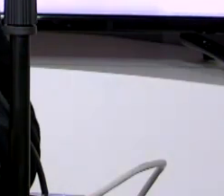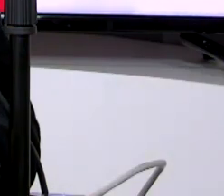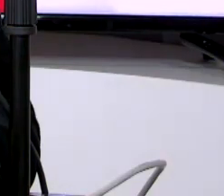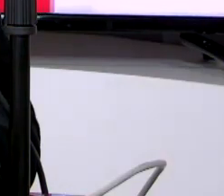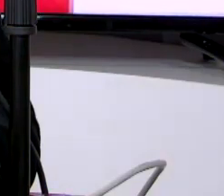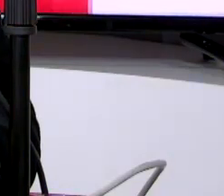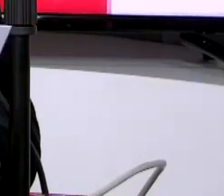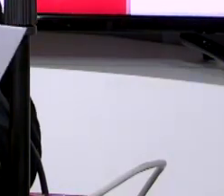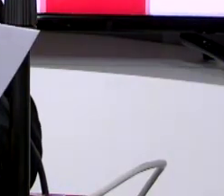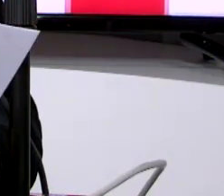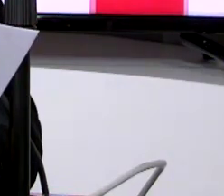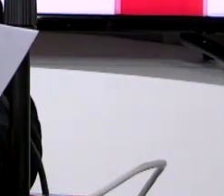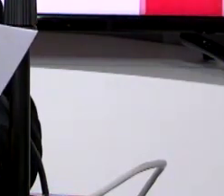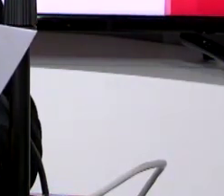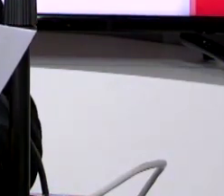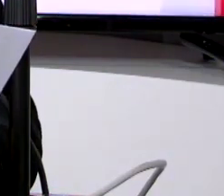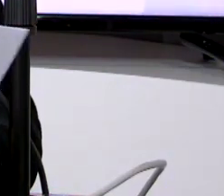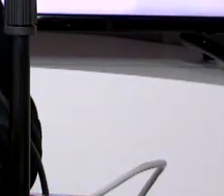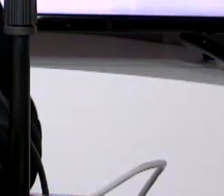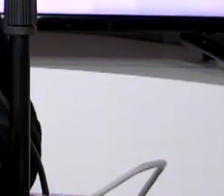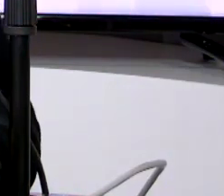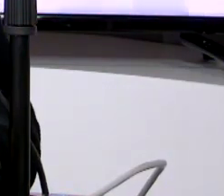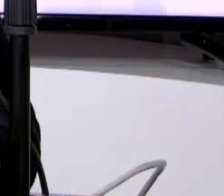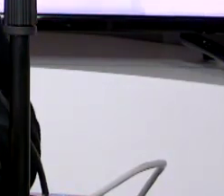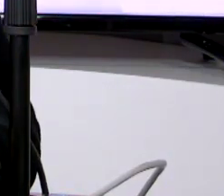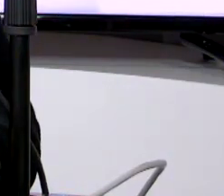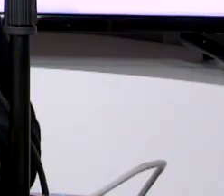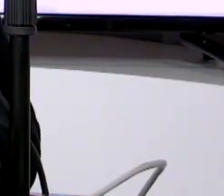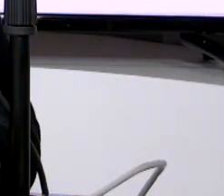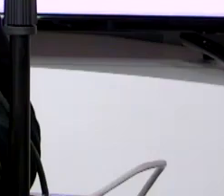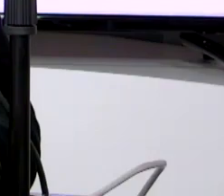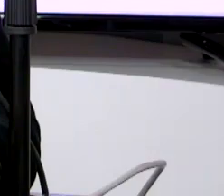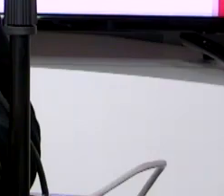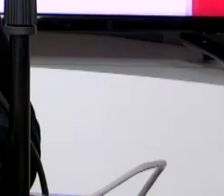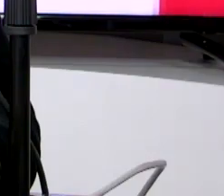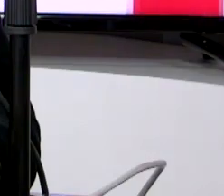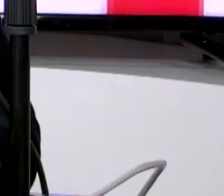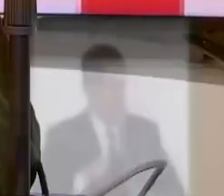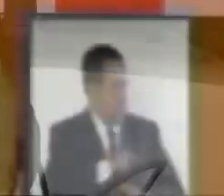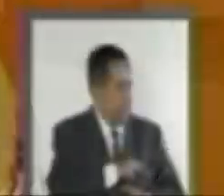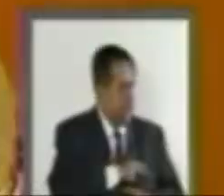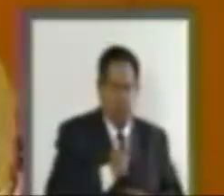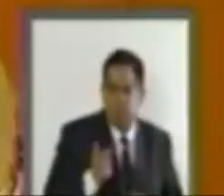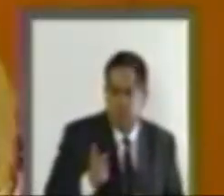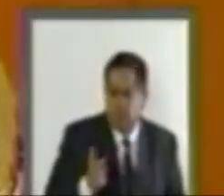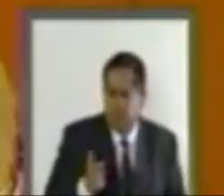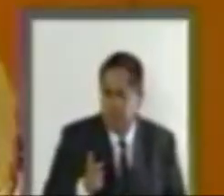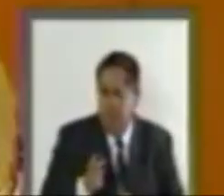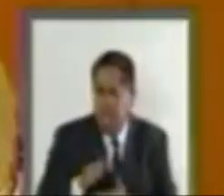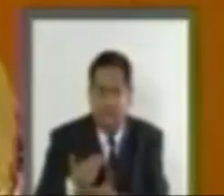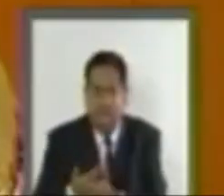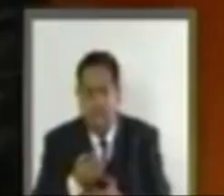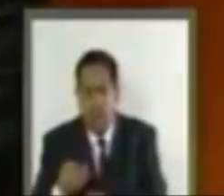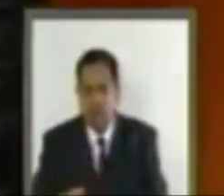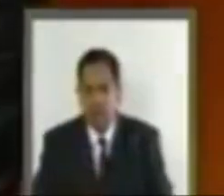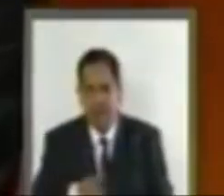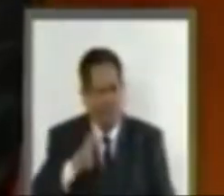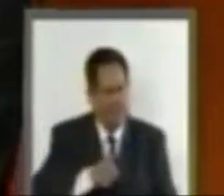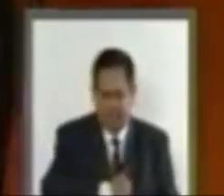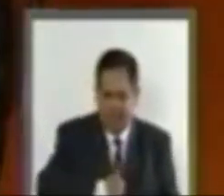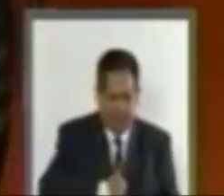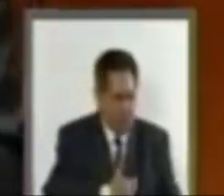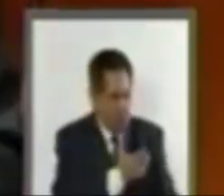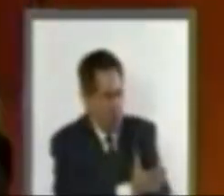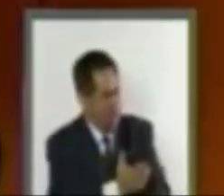artículo. Misma iniciativa que donde quedó, Ernesto. Que también te habla de los que ahora se rasgan las vestiduras,